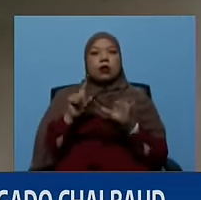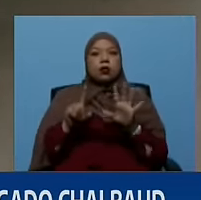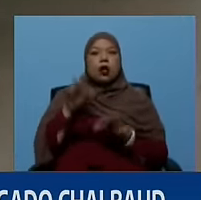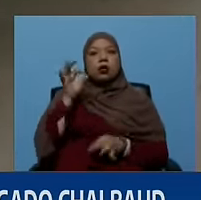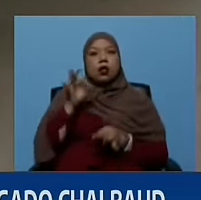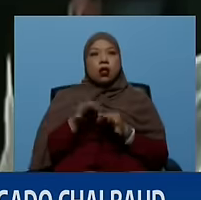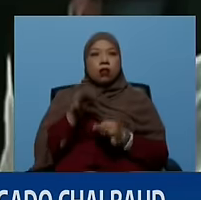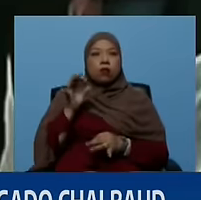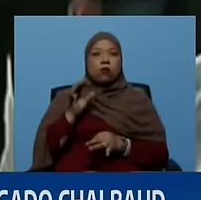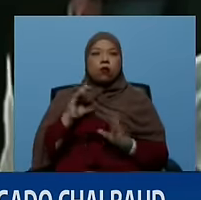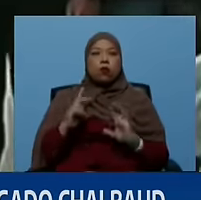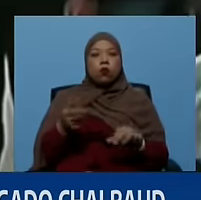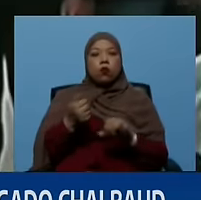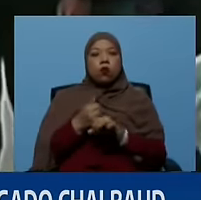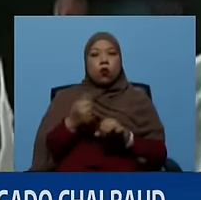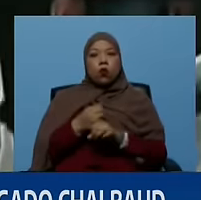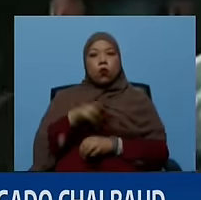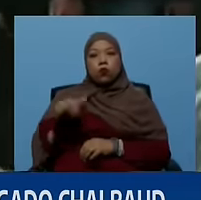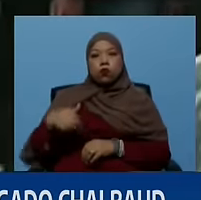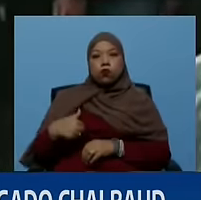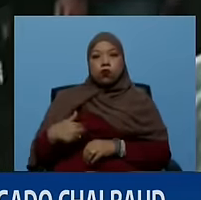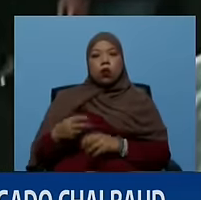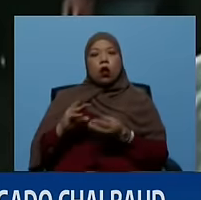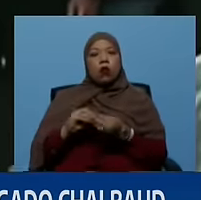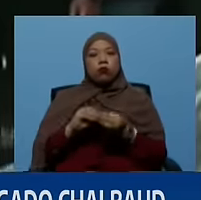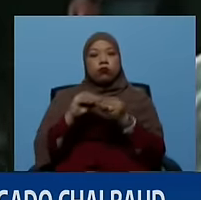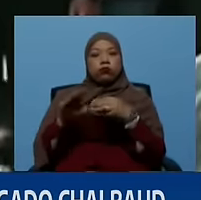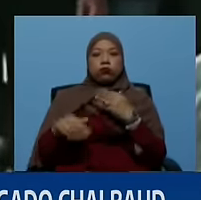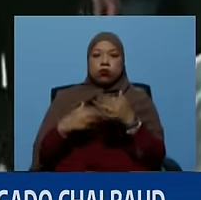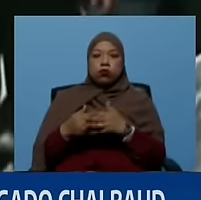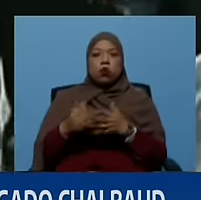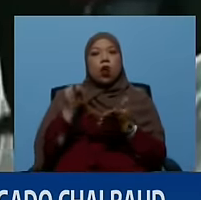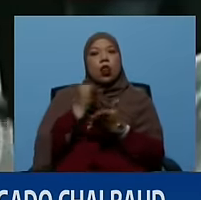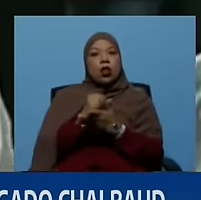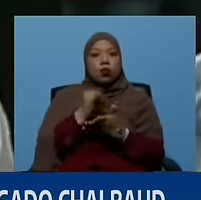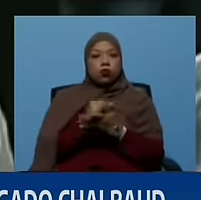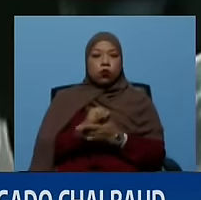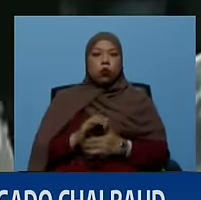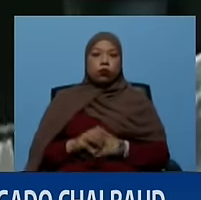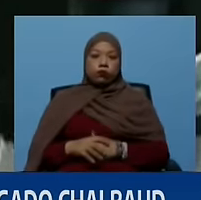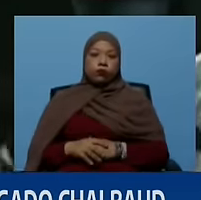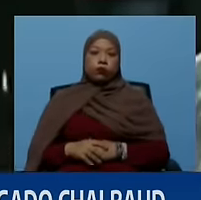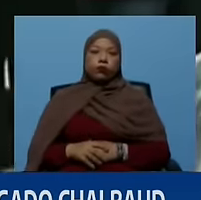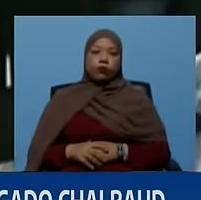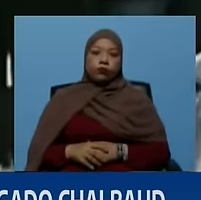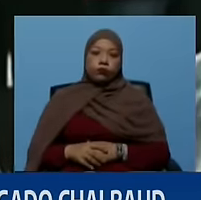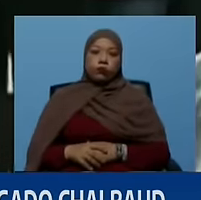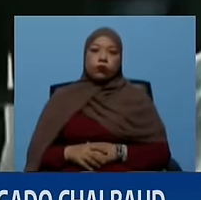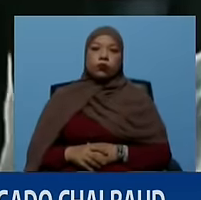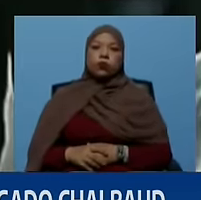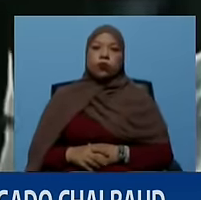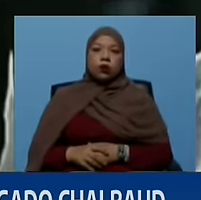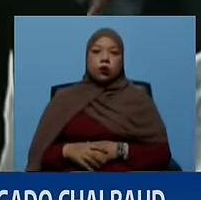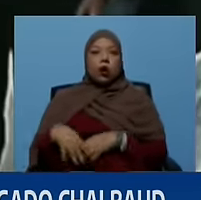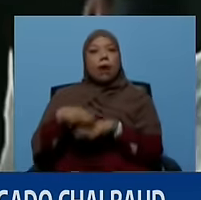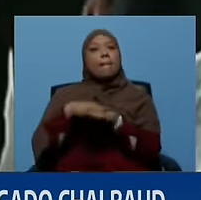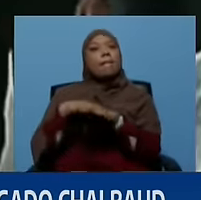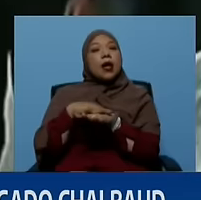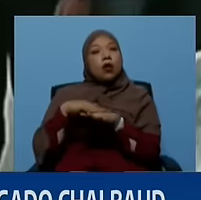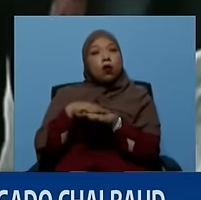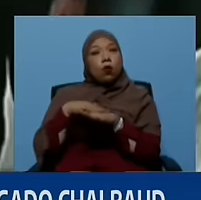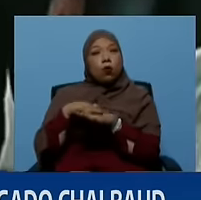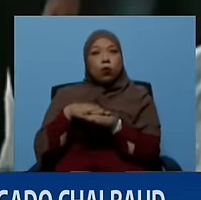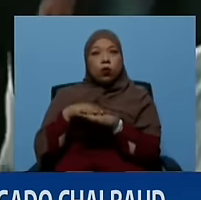septiembre iniciar con nuestras reparaciones en la institución eh perdón Perdón